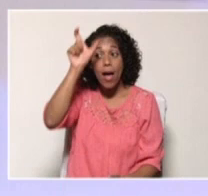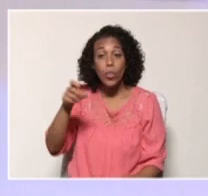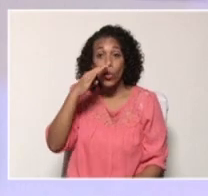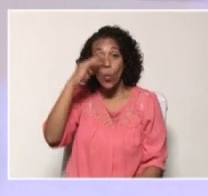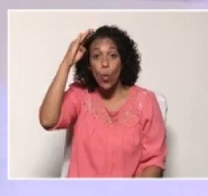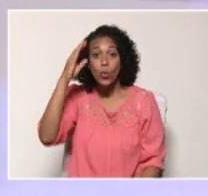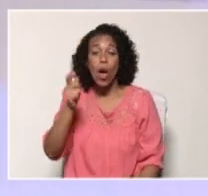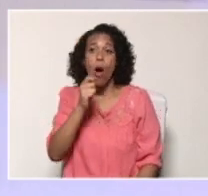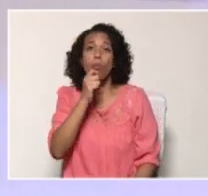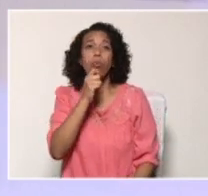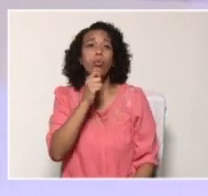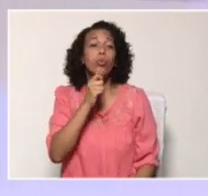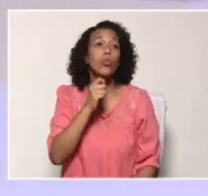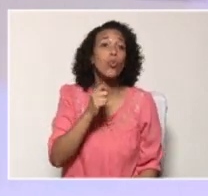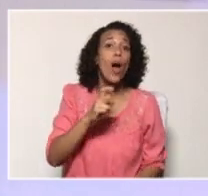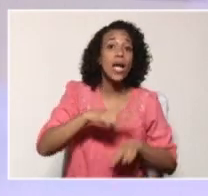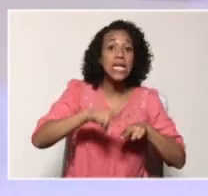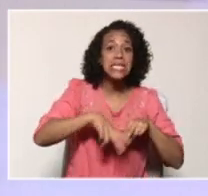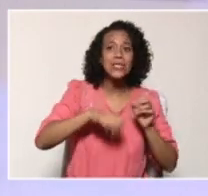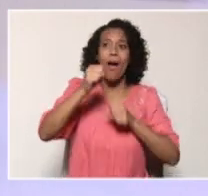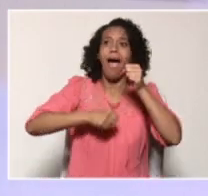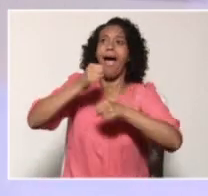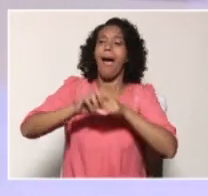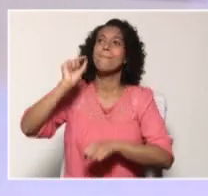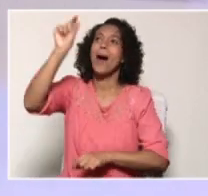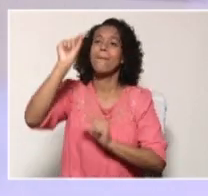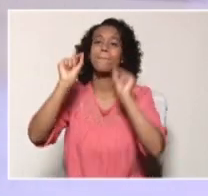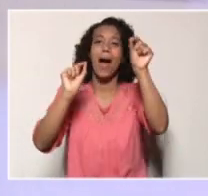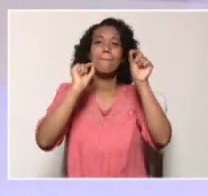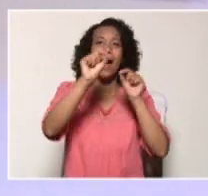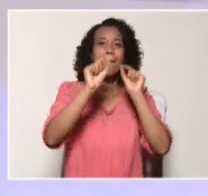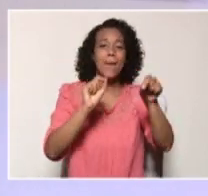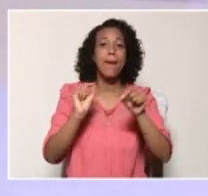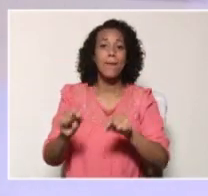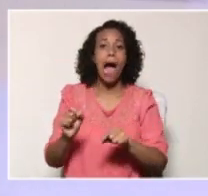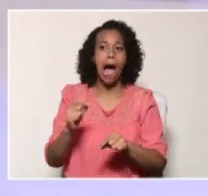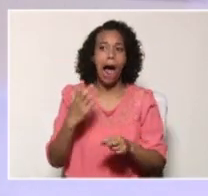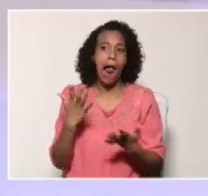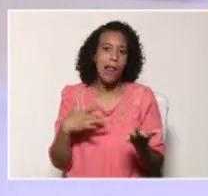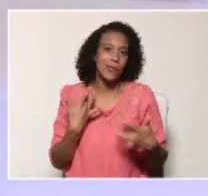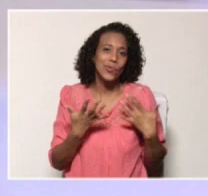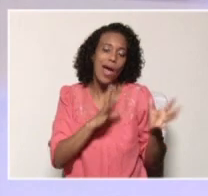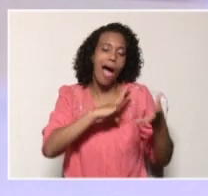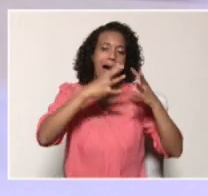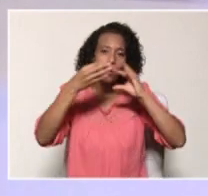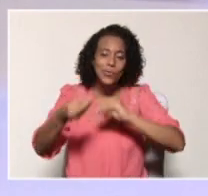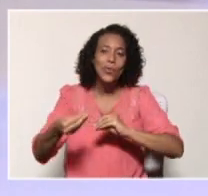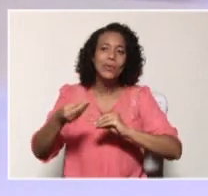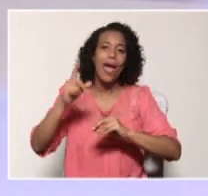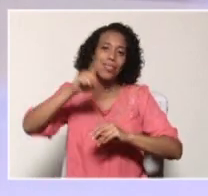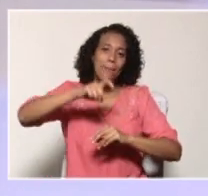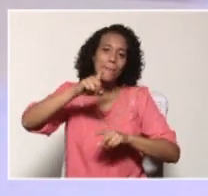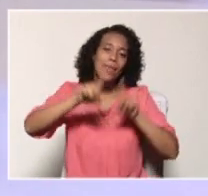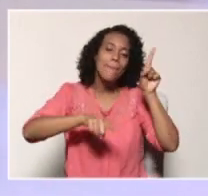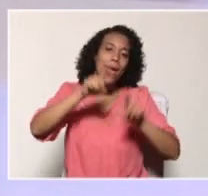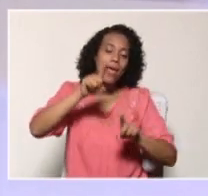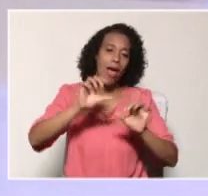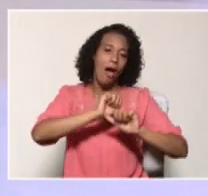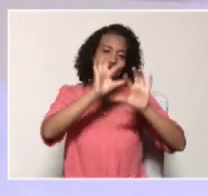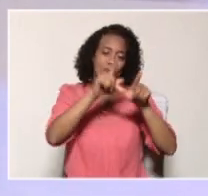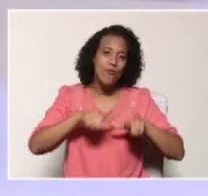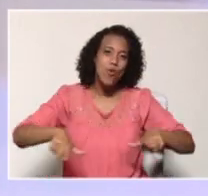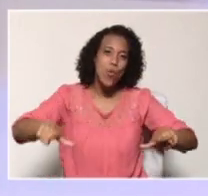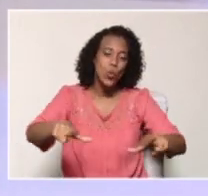él salga corriendo a buscar las burbujitas. Por supuesto que en el camino hay que hacer las adaptaciones correspondientes en cuanto al